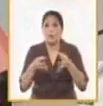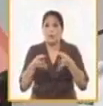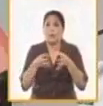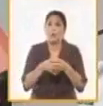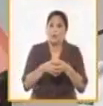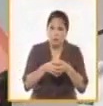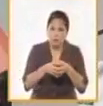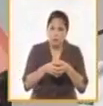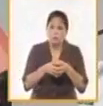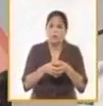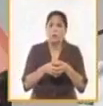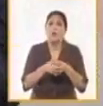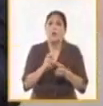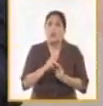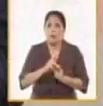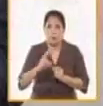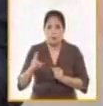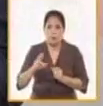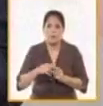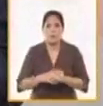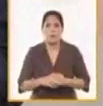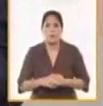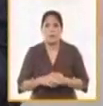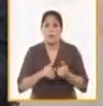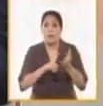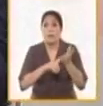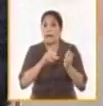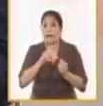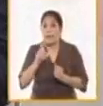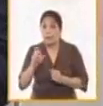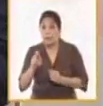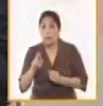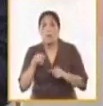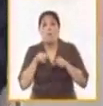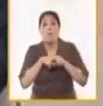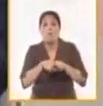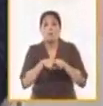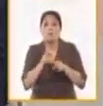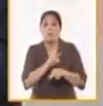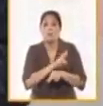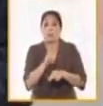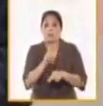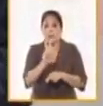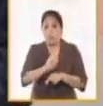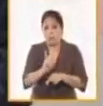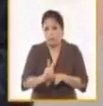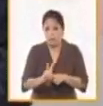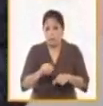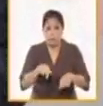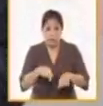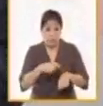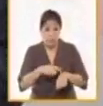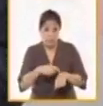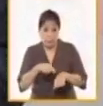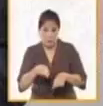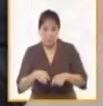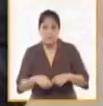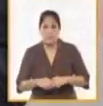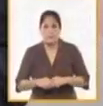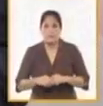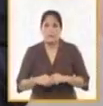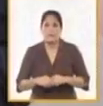la revolución. Exactamente. De partidos afines a la revolución. Y hablando de eso, por cierto, que en esta oportunidad,